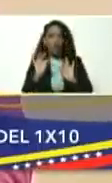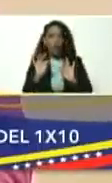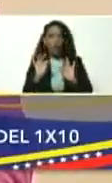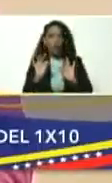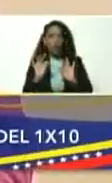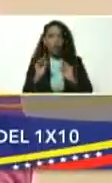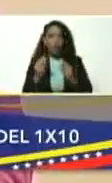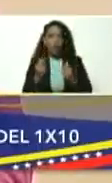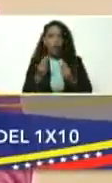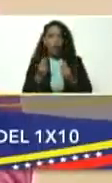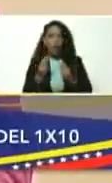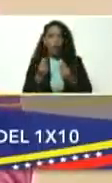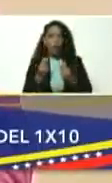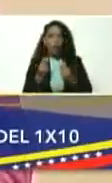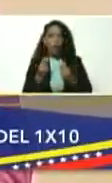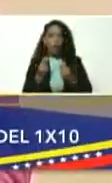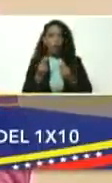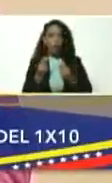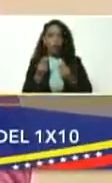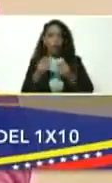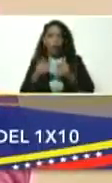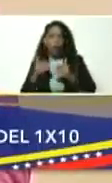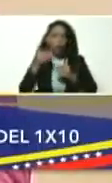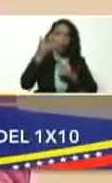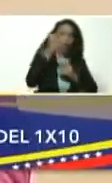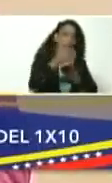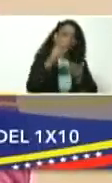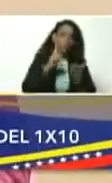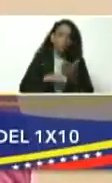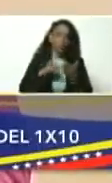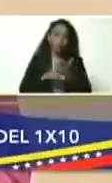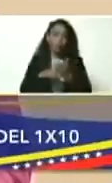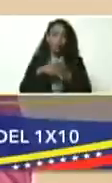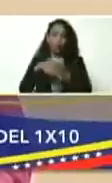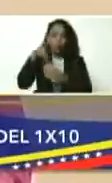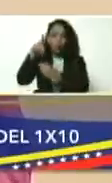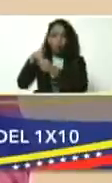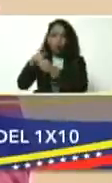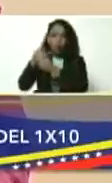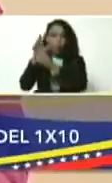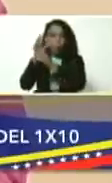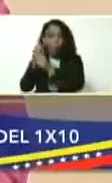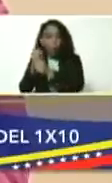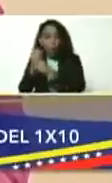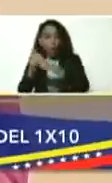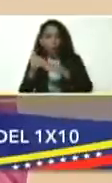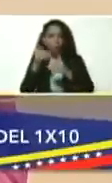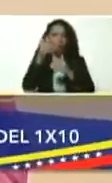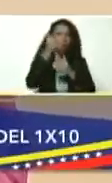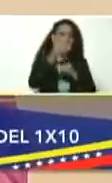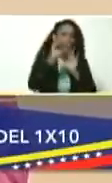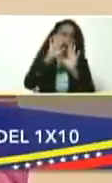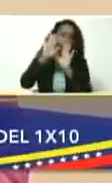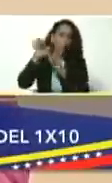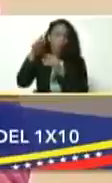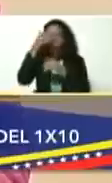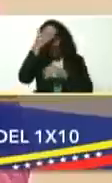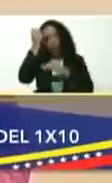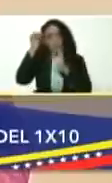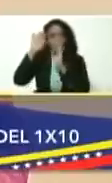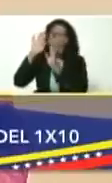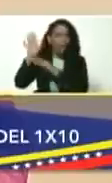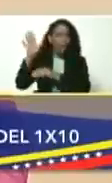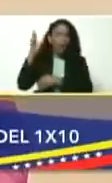económico los rentistas petrolera paz colonial el nuevo modelo